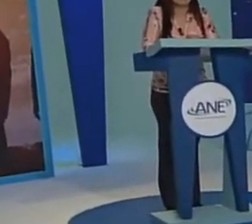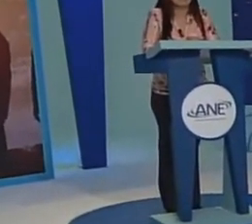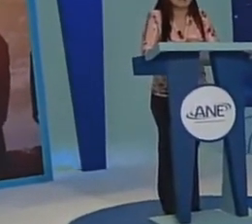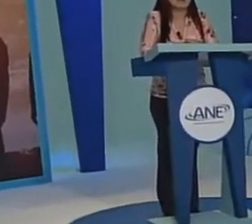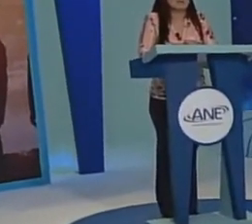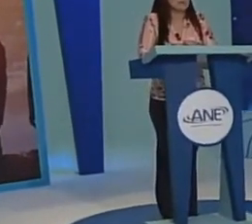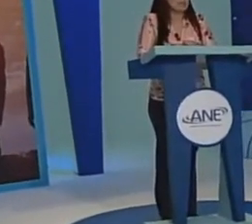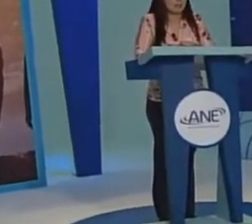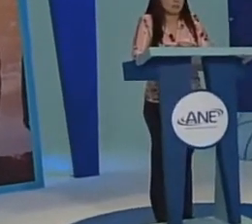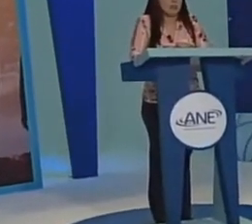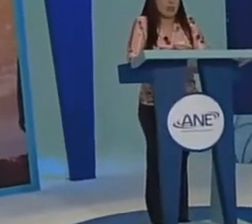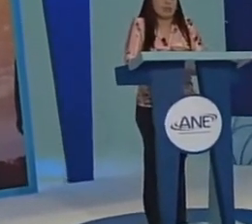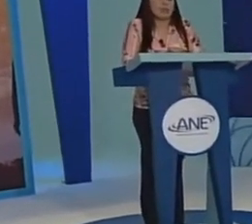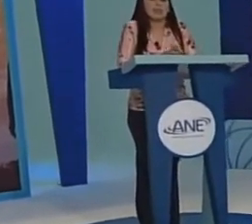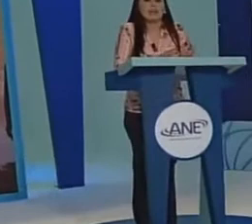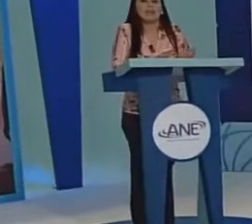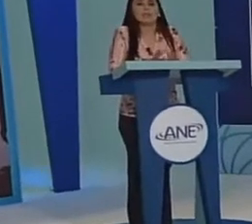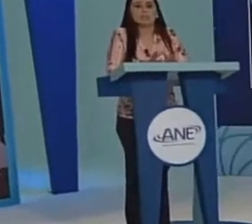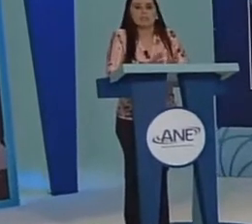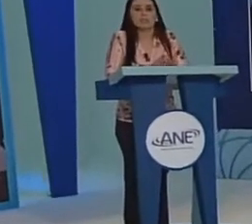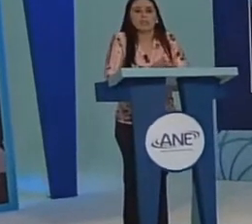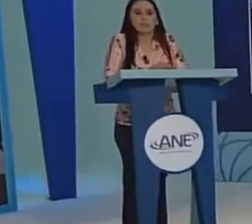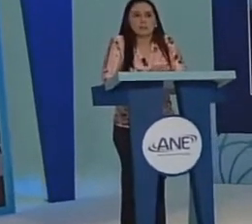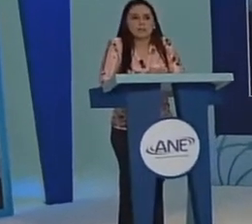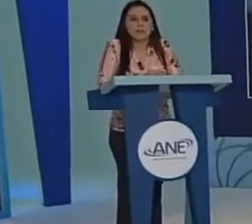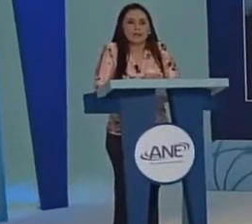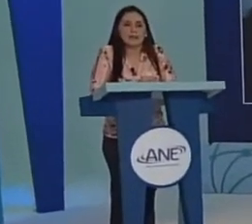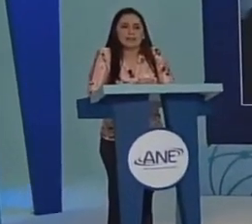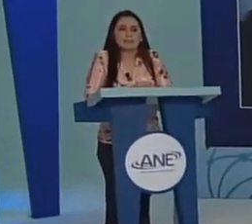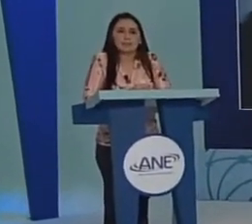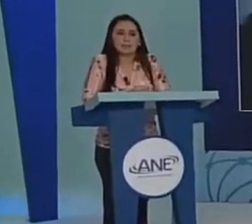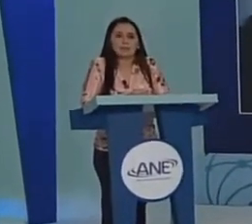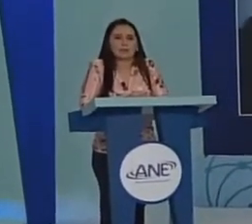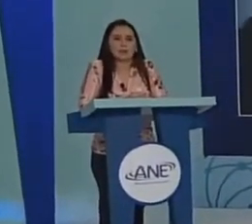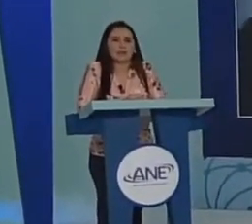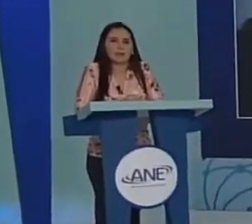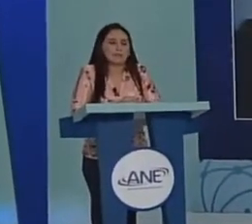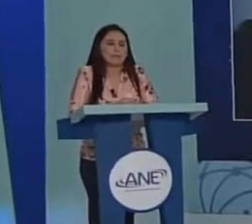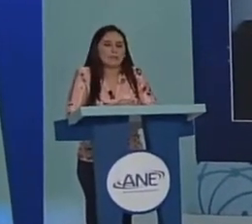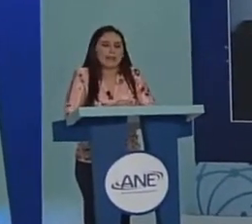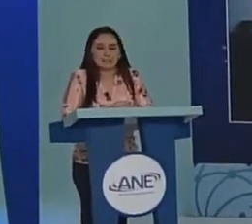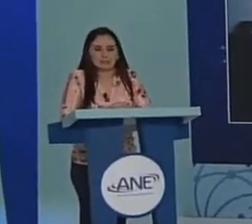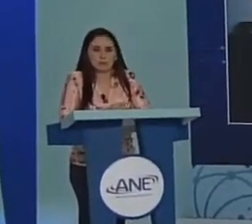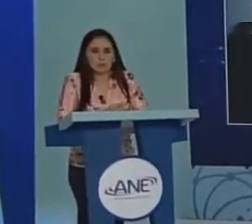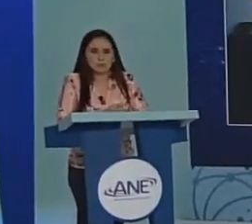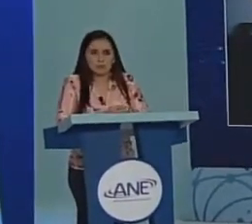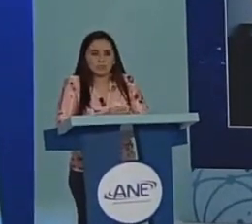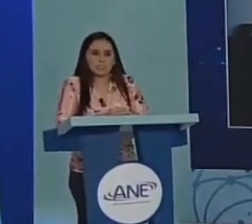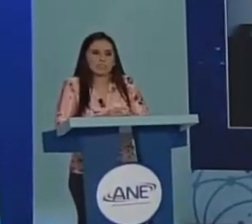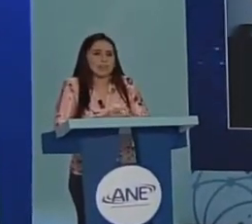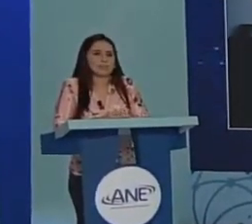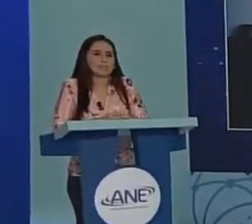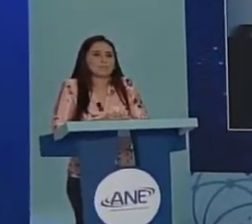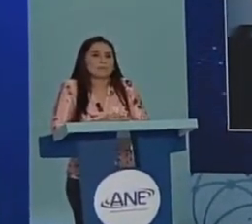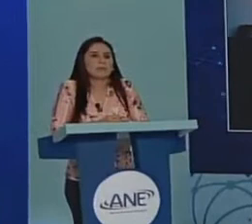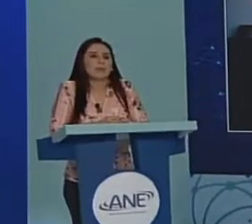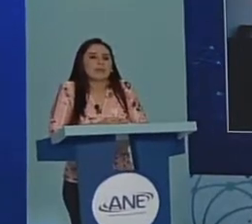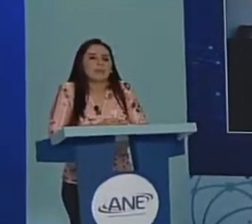planes, programas y proyectos que cada uno de estos sectores viene adelantando en materia de transformación